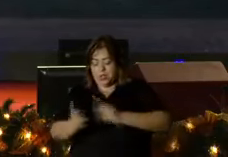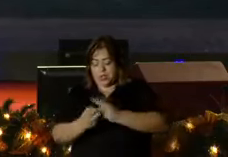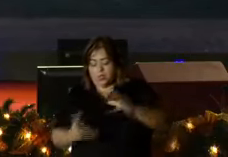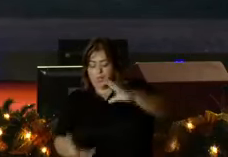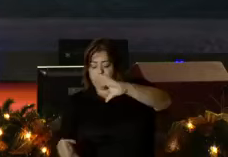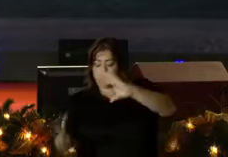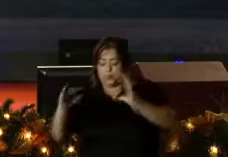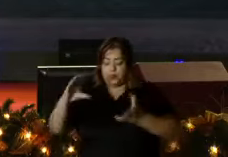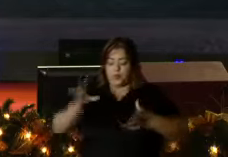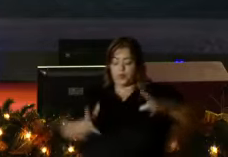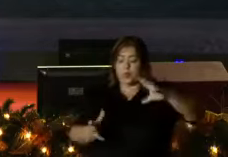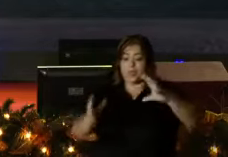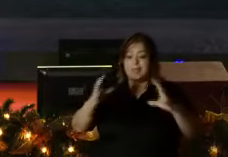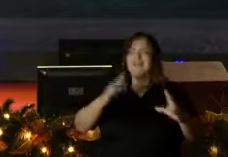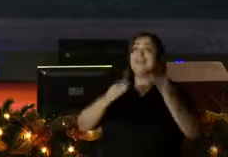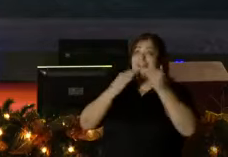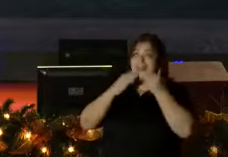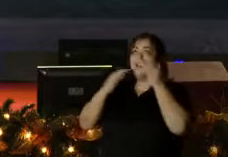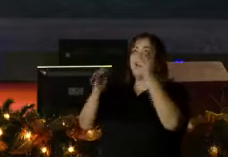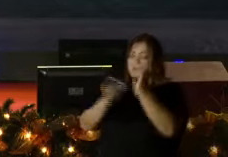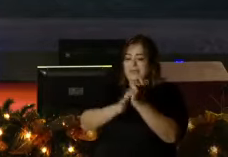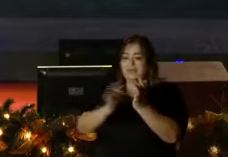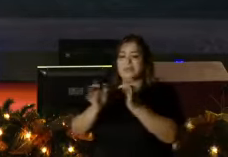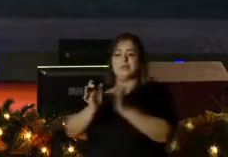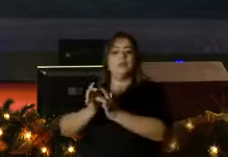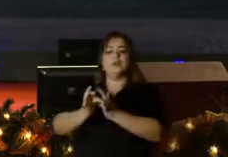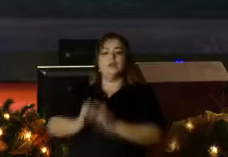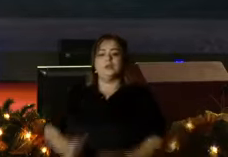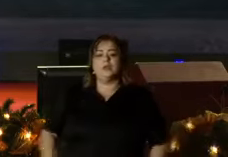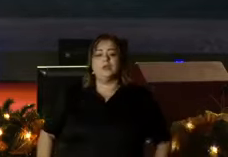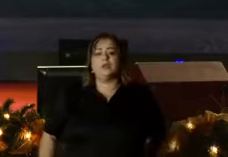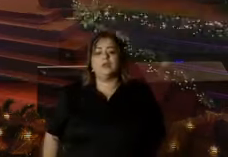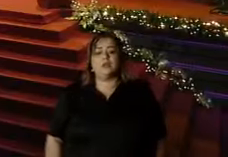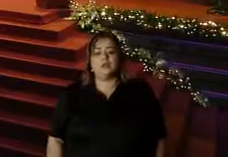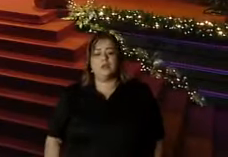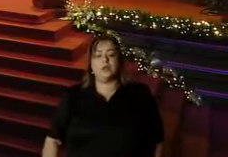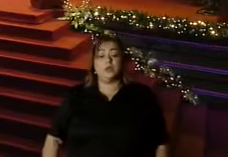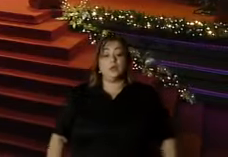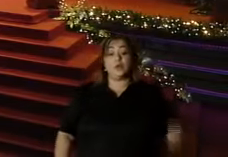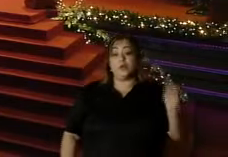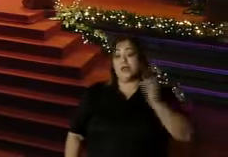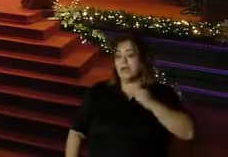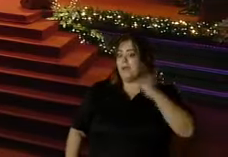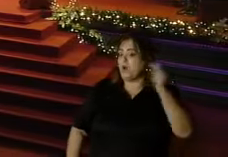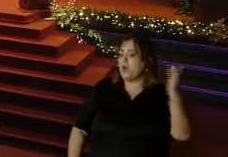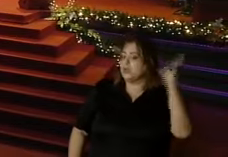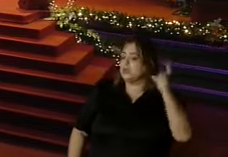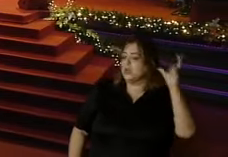Gracias, Jesús. Una voz en medio.